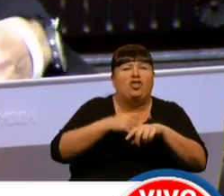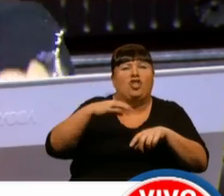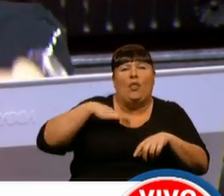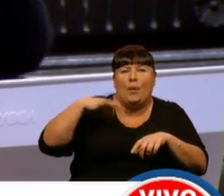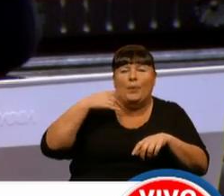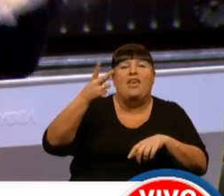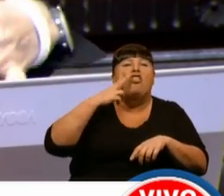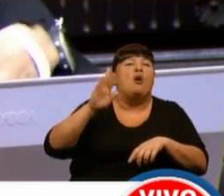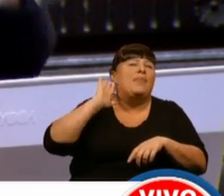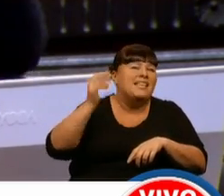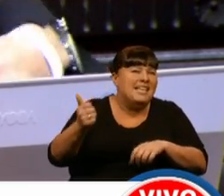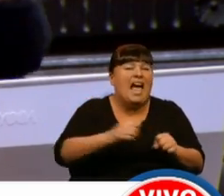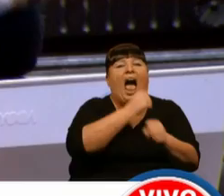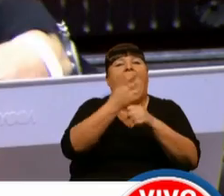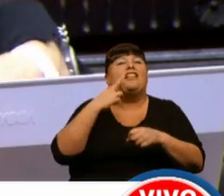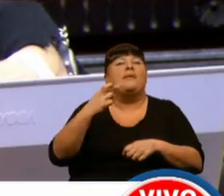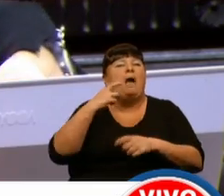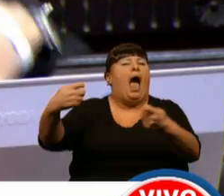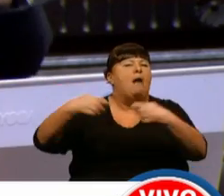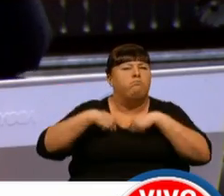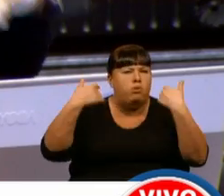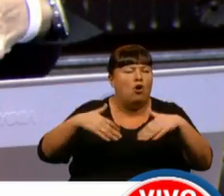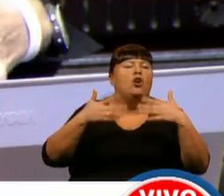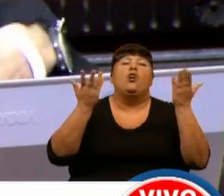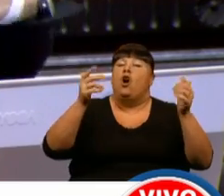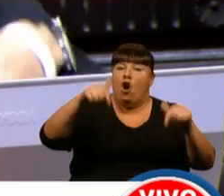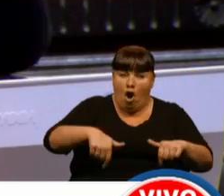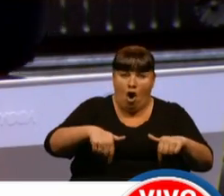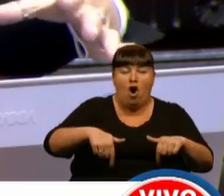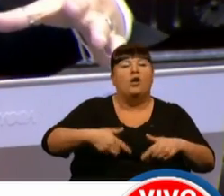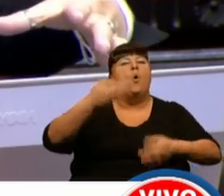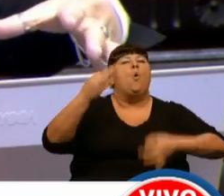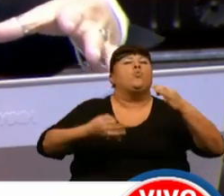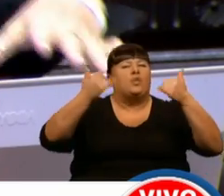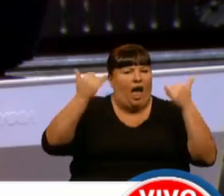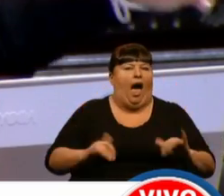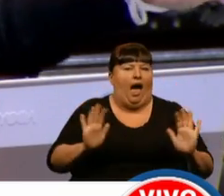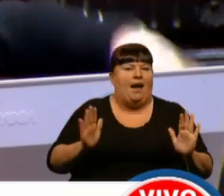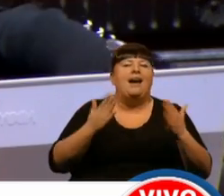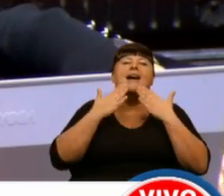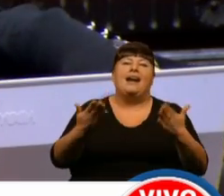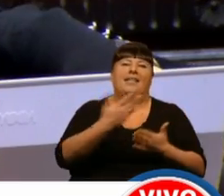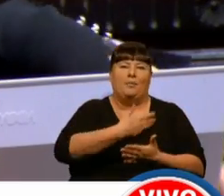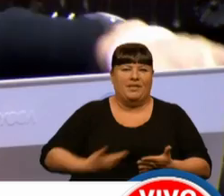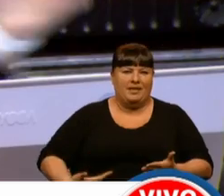en el 2016 al 2019 así que hoy se hace justicia gracias señor presidente